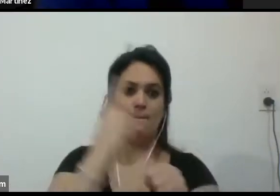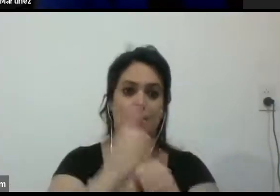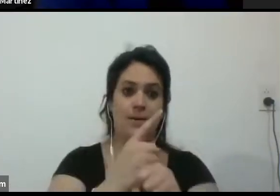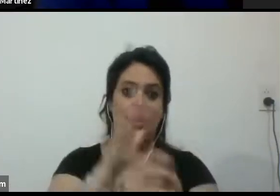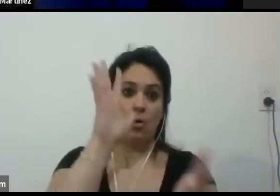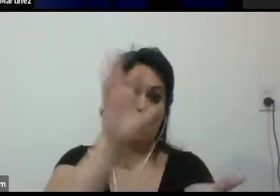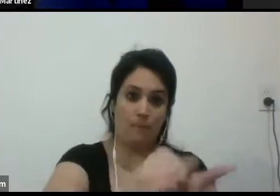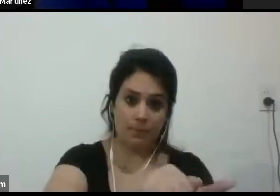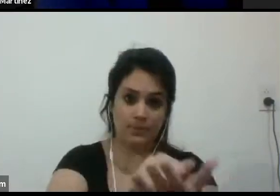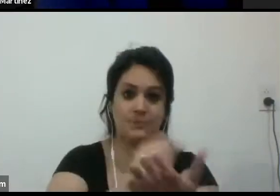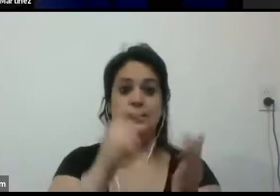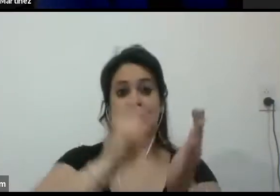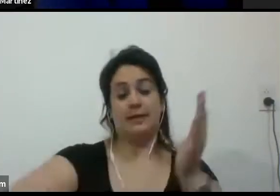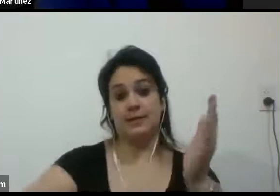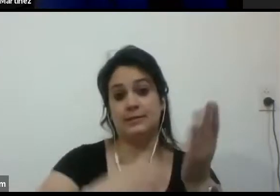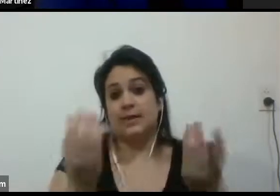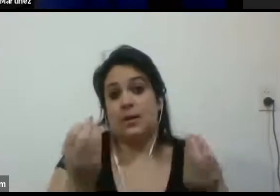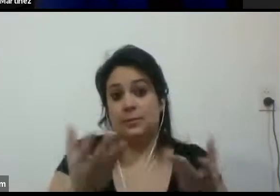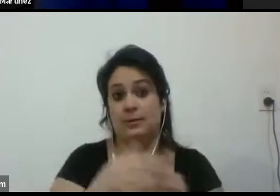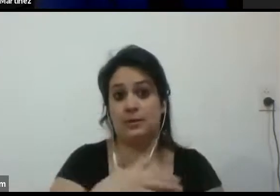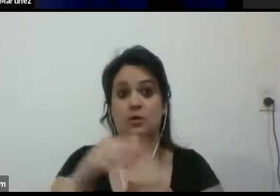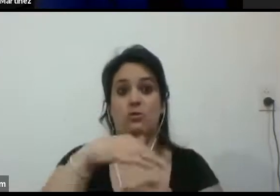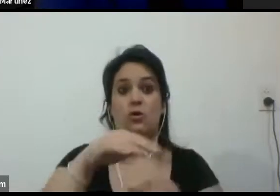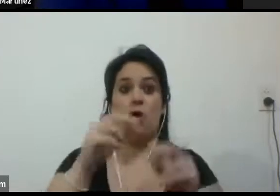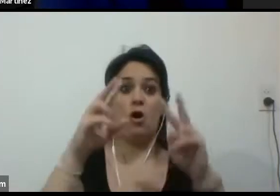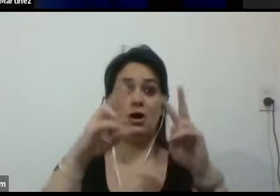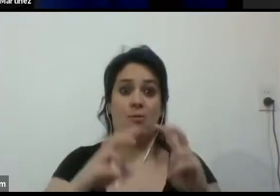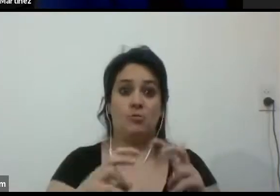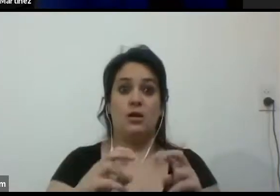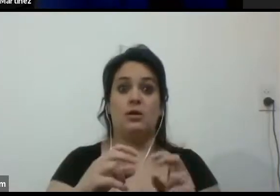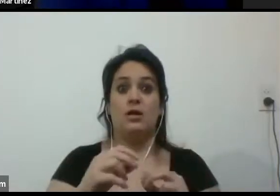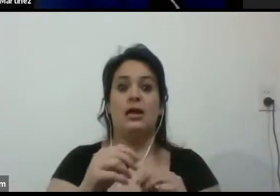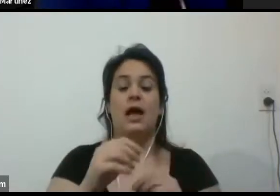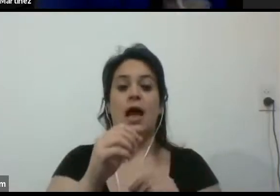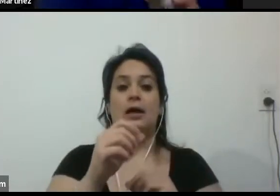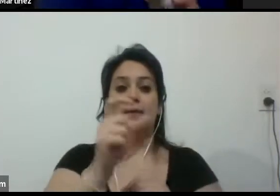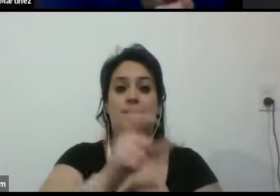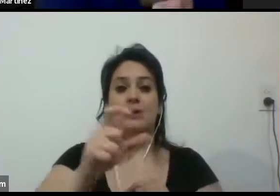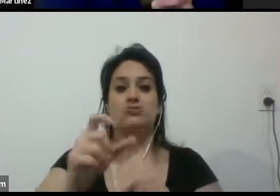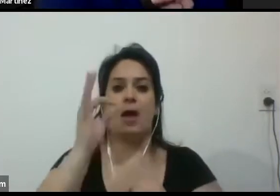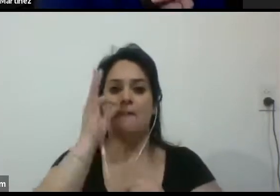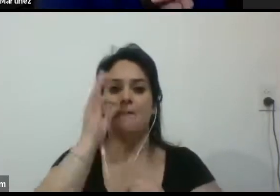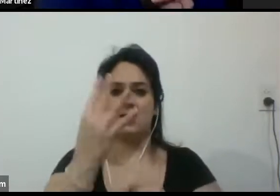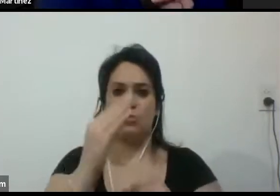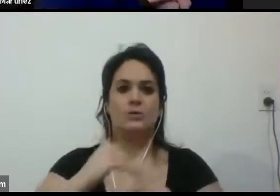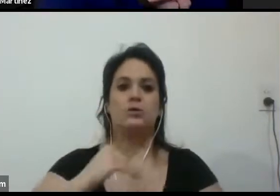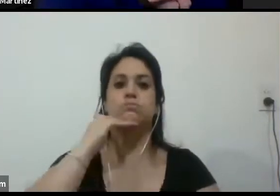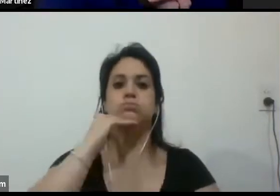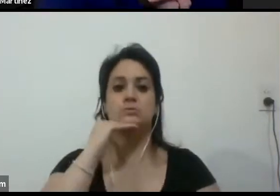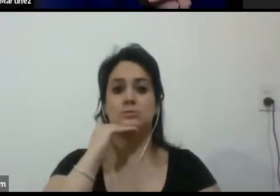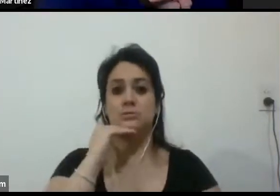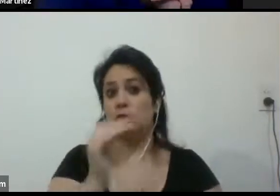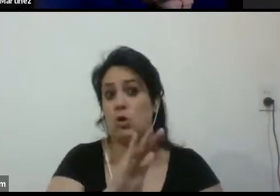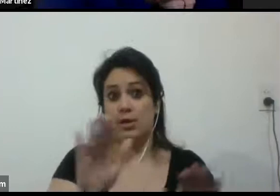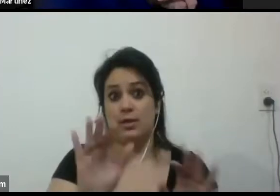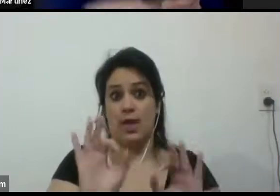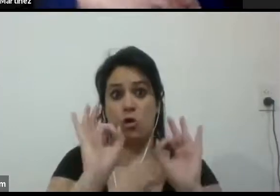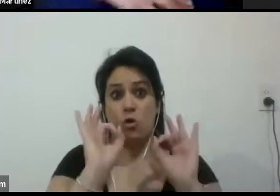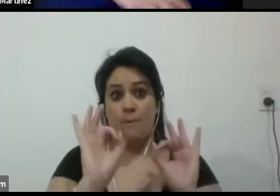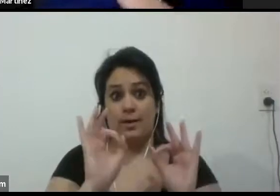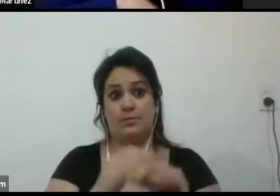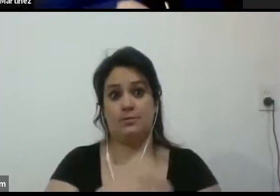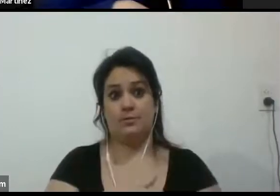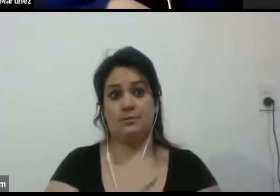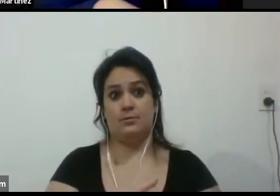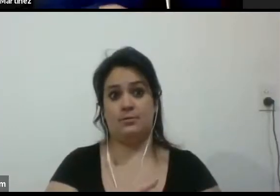inscribirse porque porque nuestros laboratorios trabajan con 24 personas entonces cuando nosotros cumplimos completamos el cupo